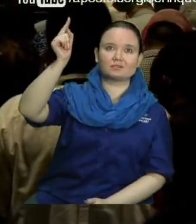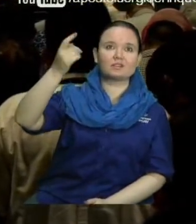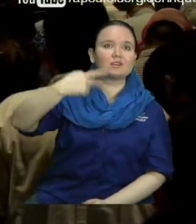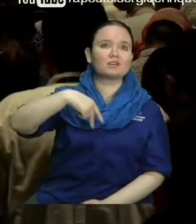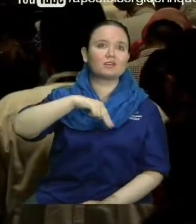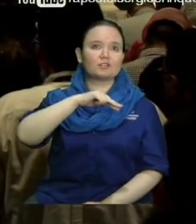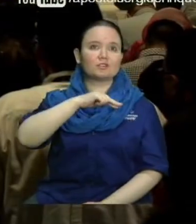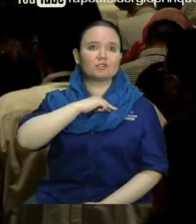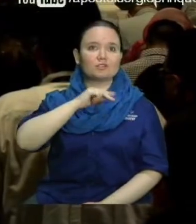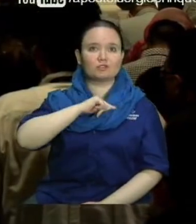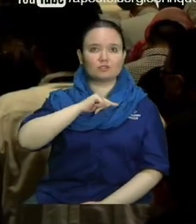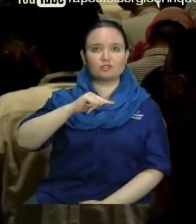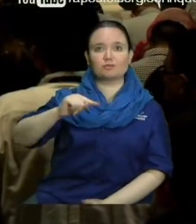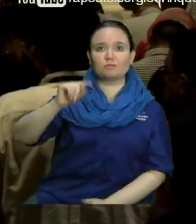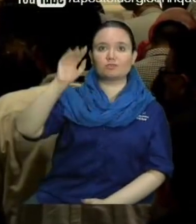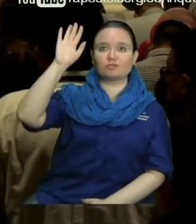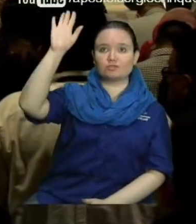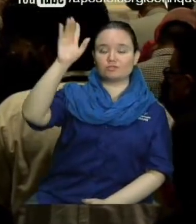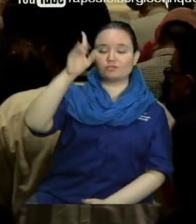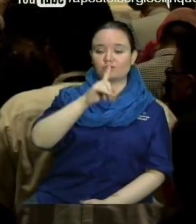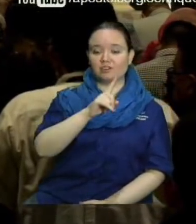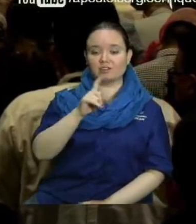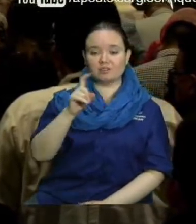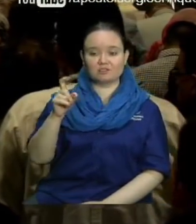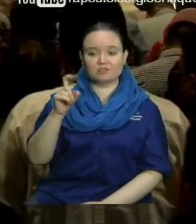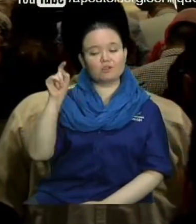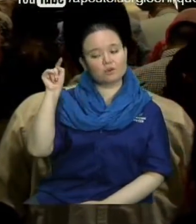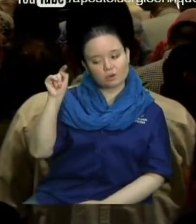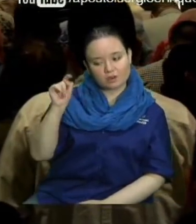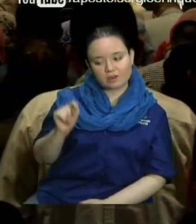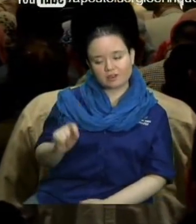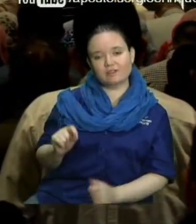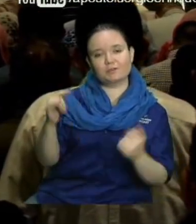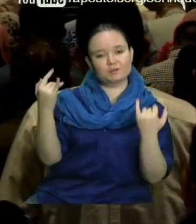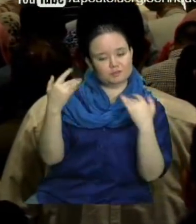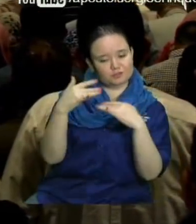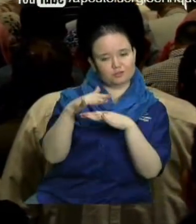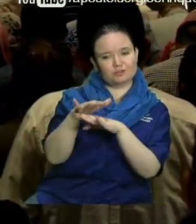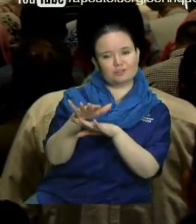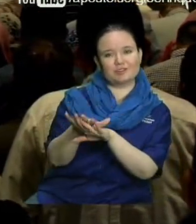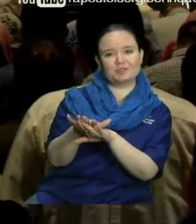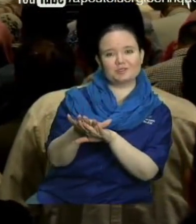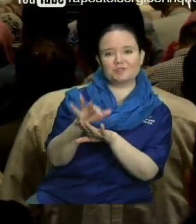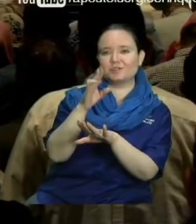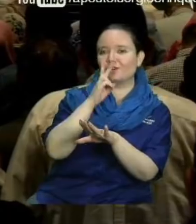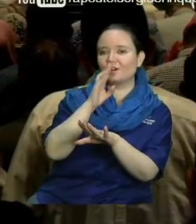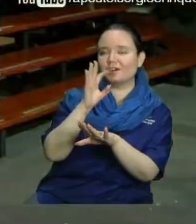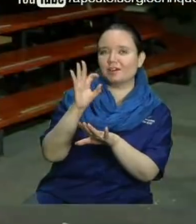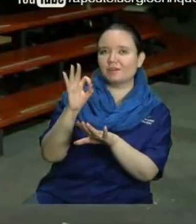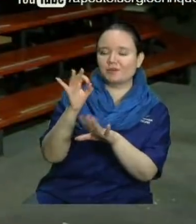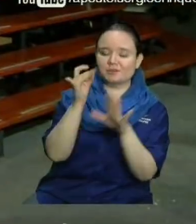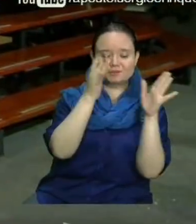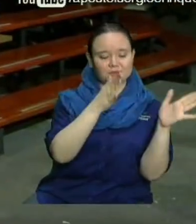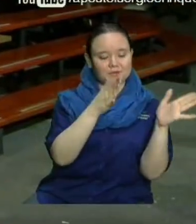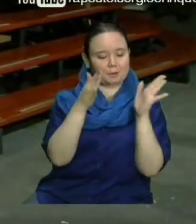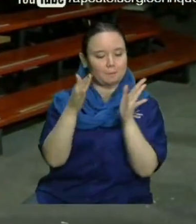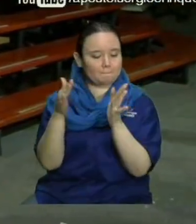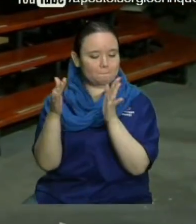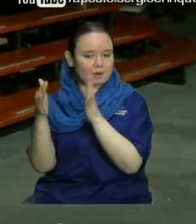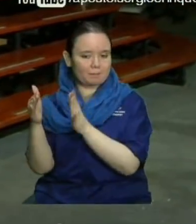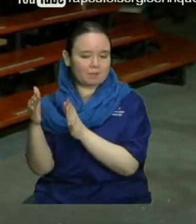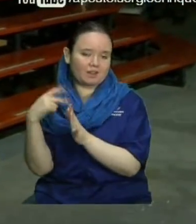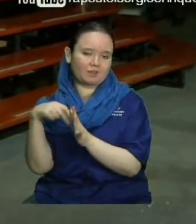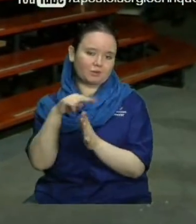Somos esa generación que debemos unirnos como hermanitos, preparando